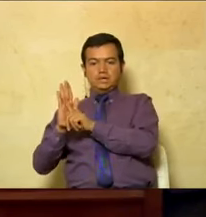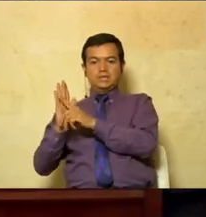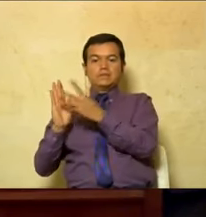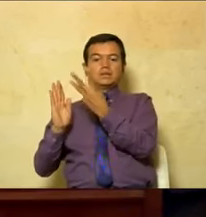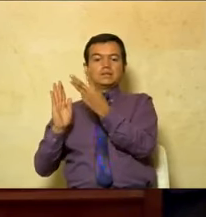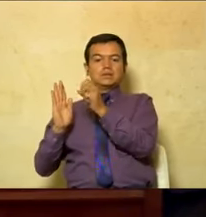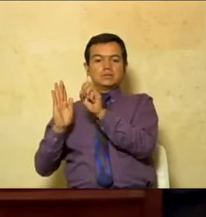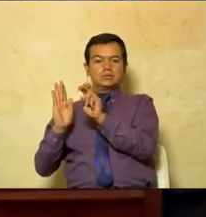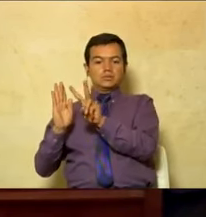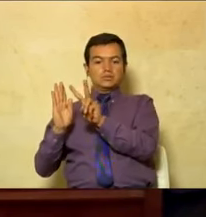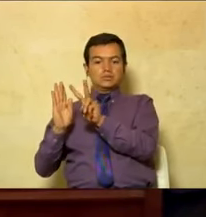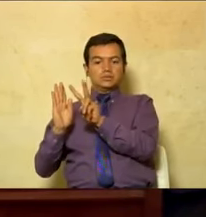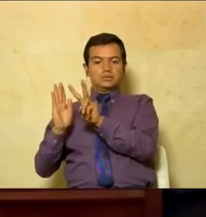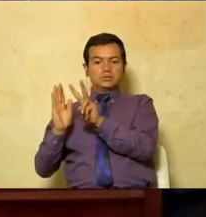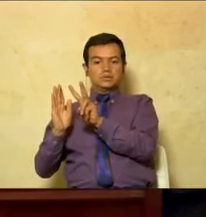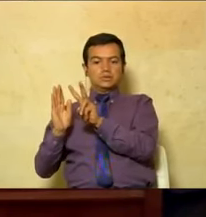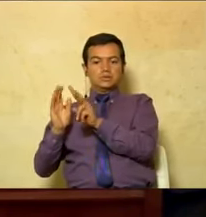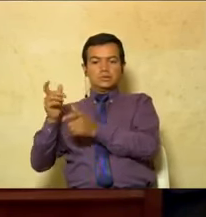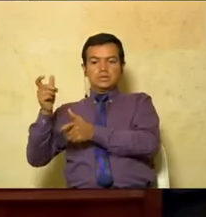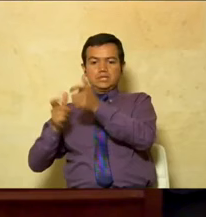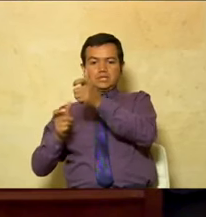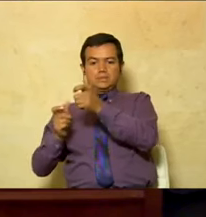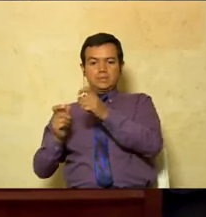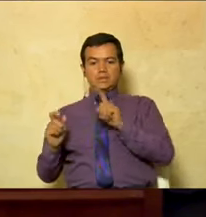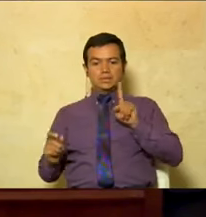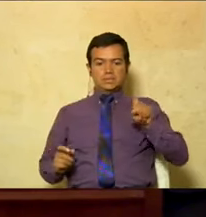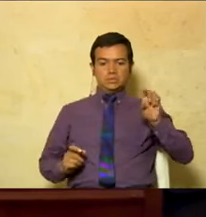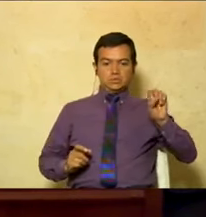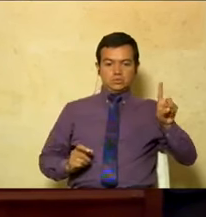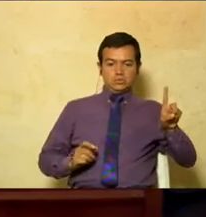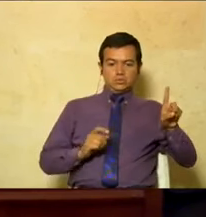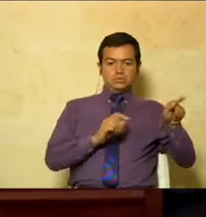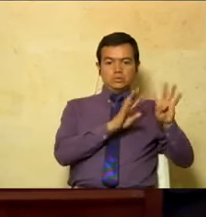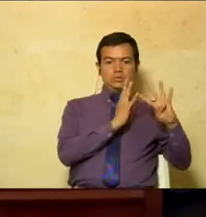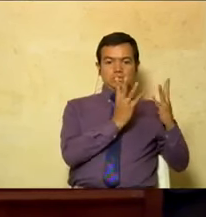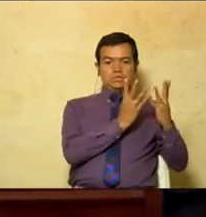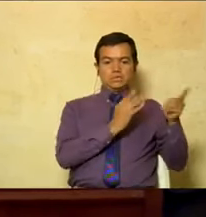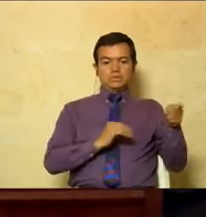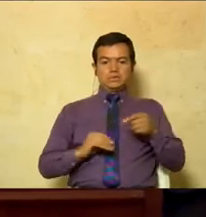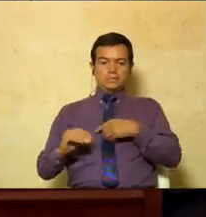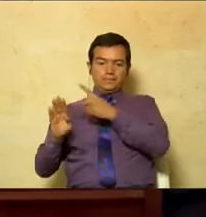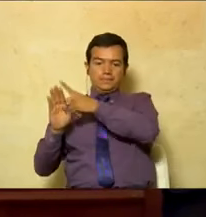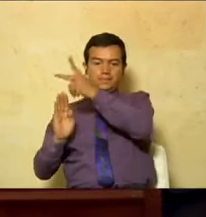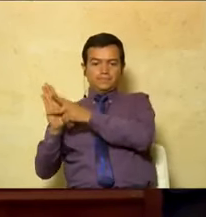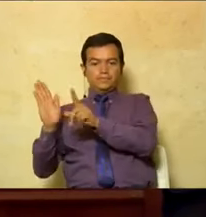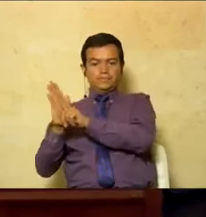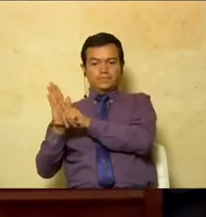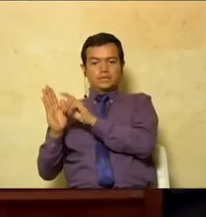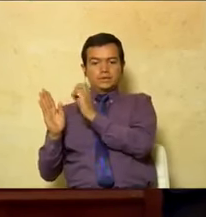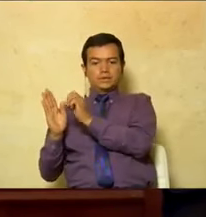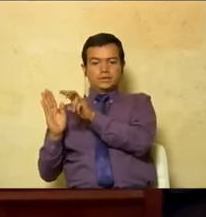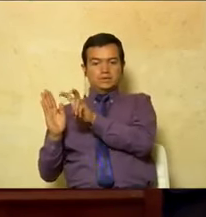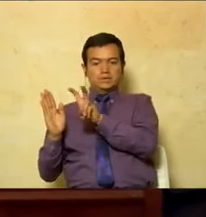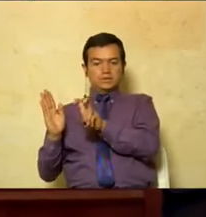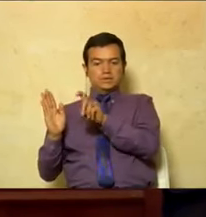2017 cámara 10126 senado proyecto de ley número